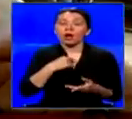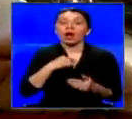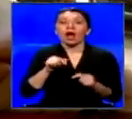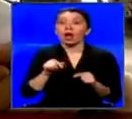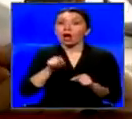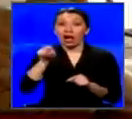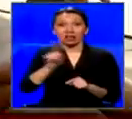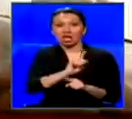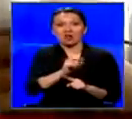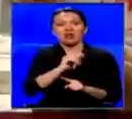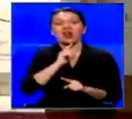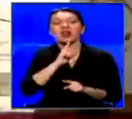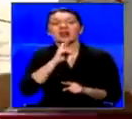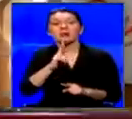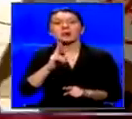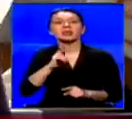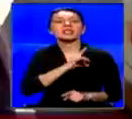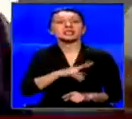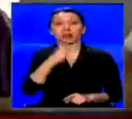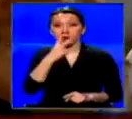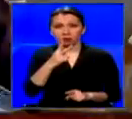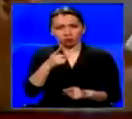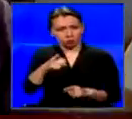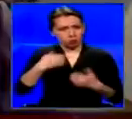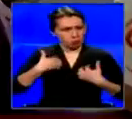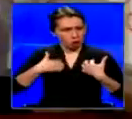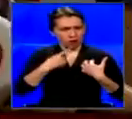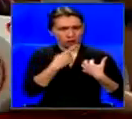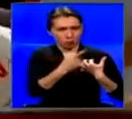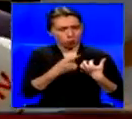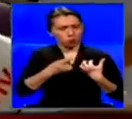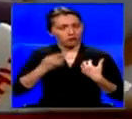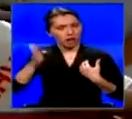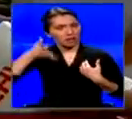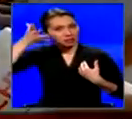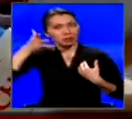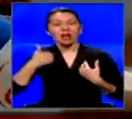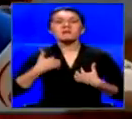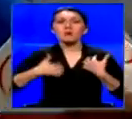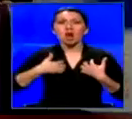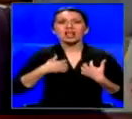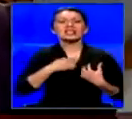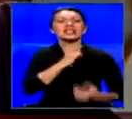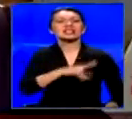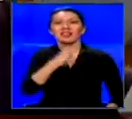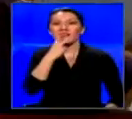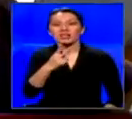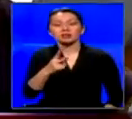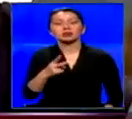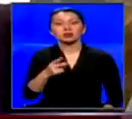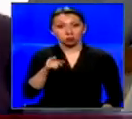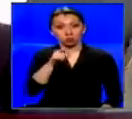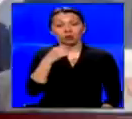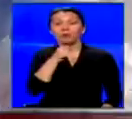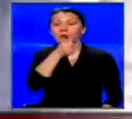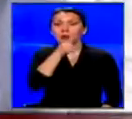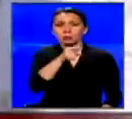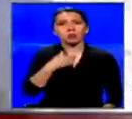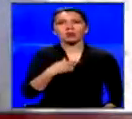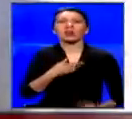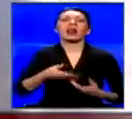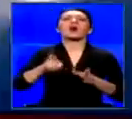no a ti, no a Chilevisión. ¿Te molesta que nosotros informemos que usted va a un seminario? Lo que molesta de Chilevisión es que... ¿Le molesta que informemos que usted va a un seminario?